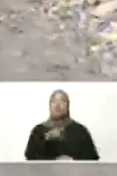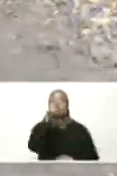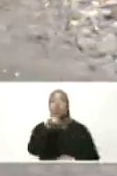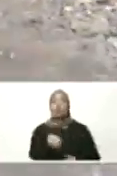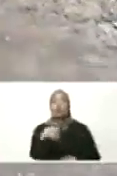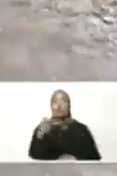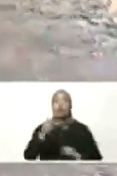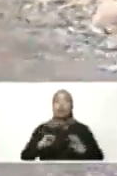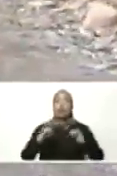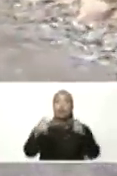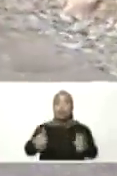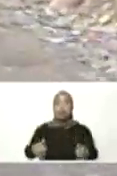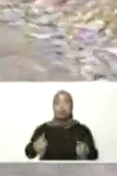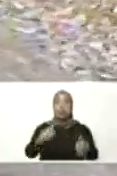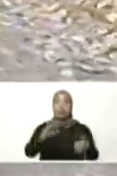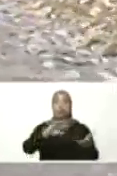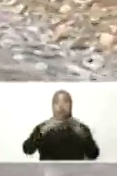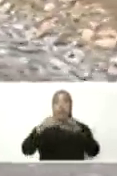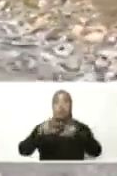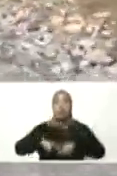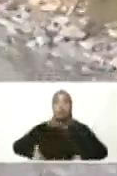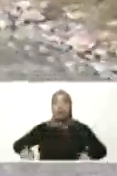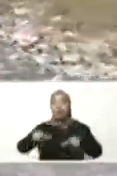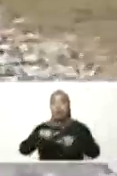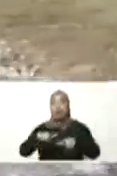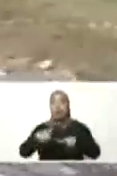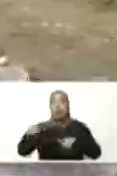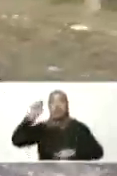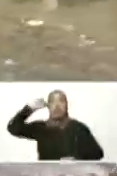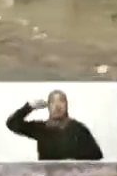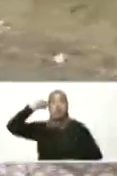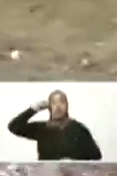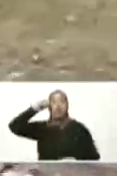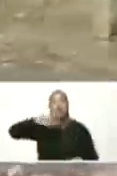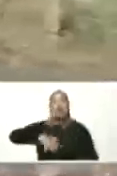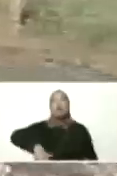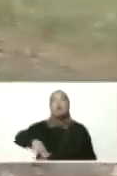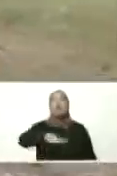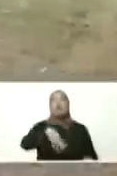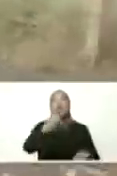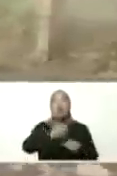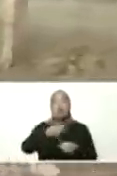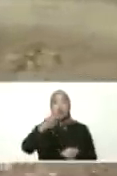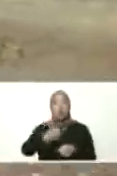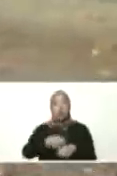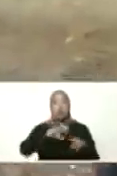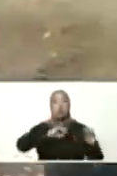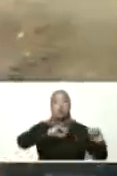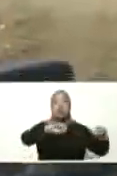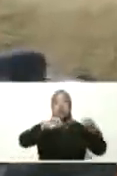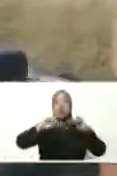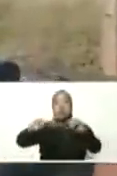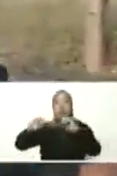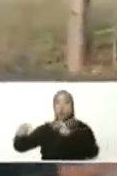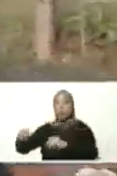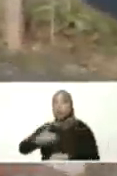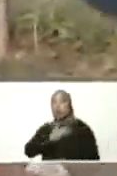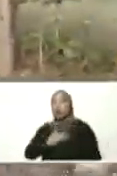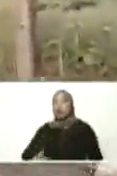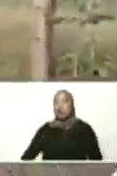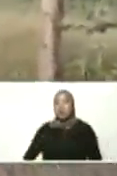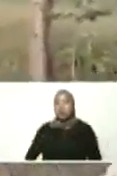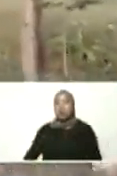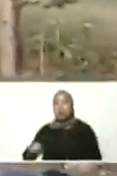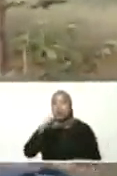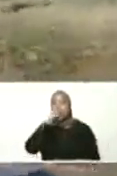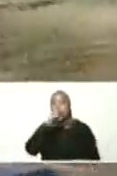la inauguración de estos espacios, así lo recuerda el pueblo, ha hecho también ese llamado el presidente constitucional, el